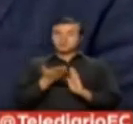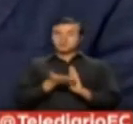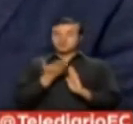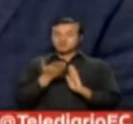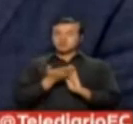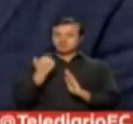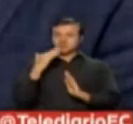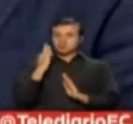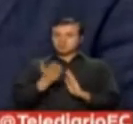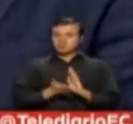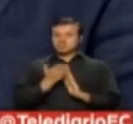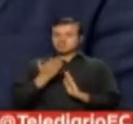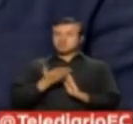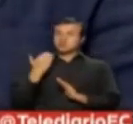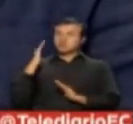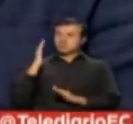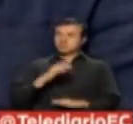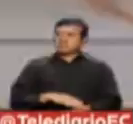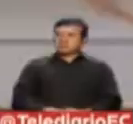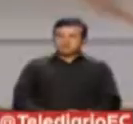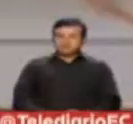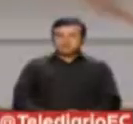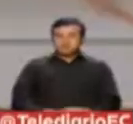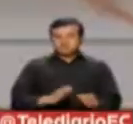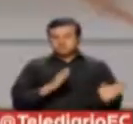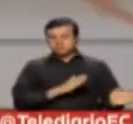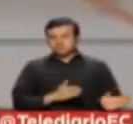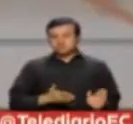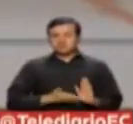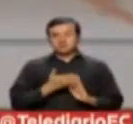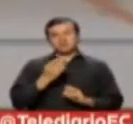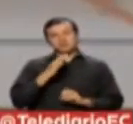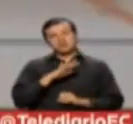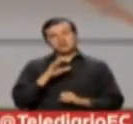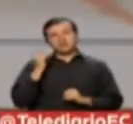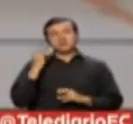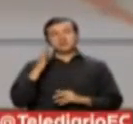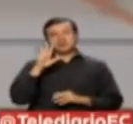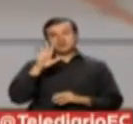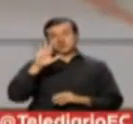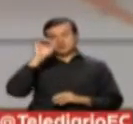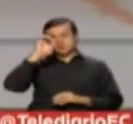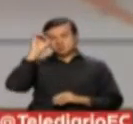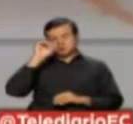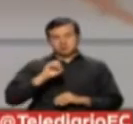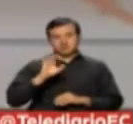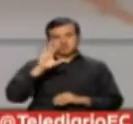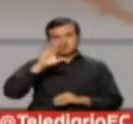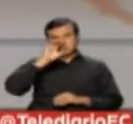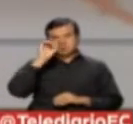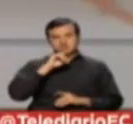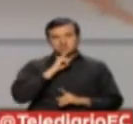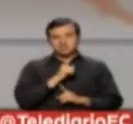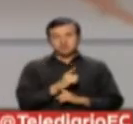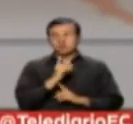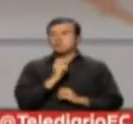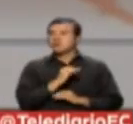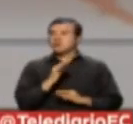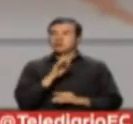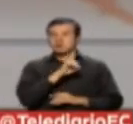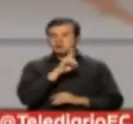en la oferta de servicios teníamos previsto un incremento de alrededor de un 5% estamos hablando de unos